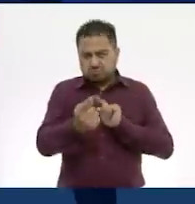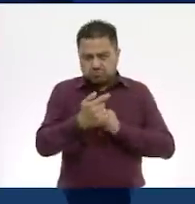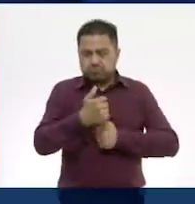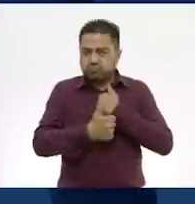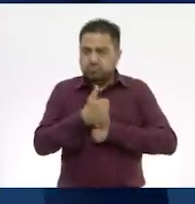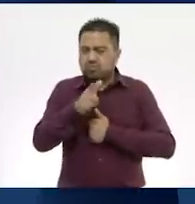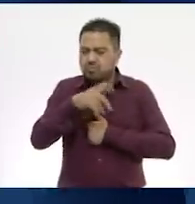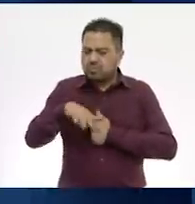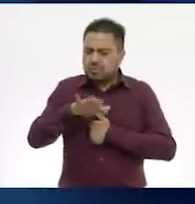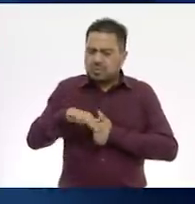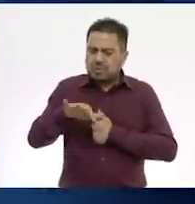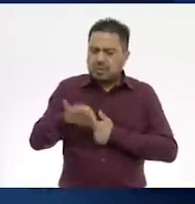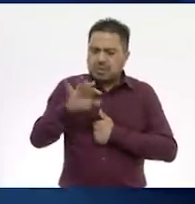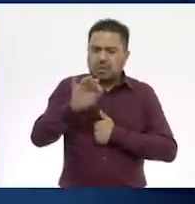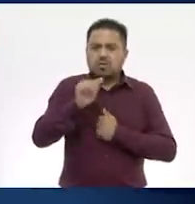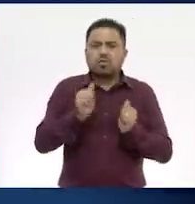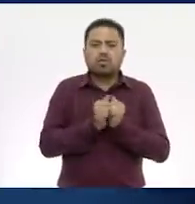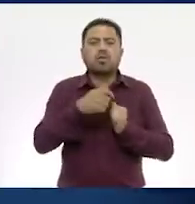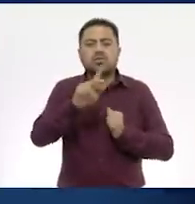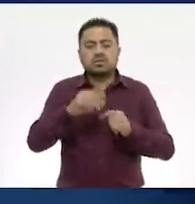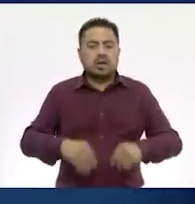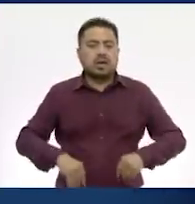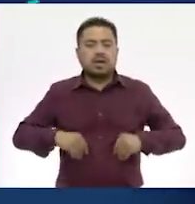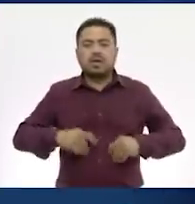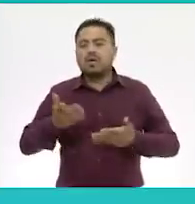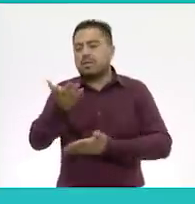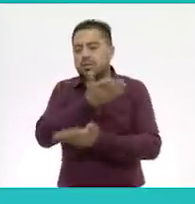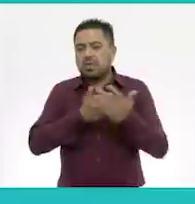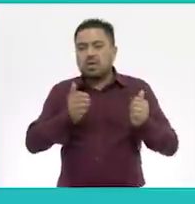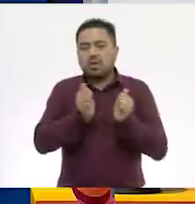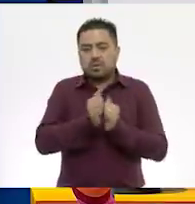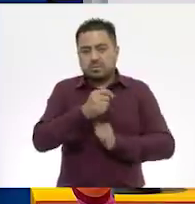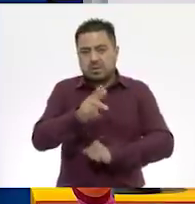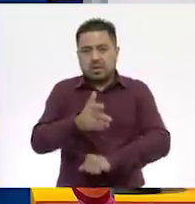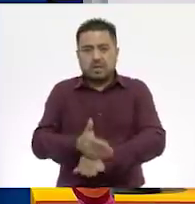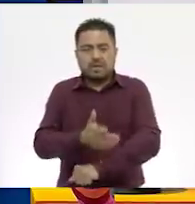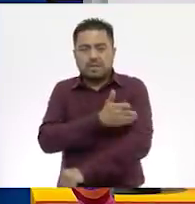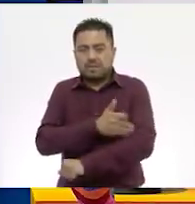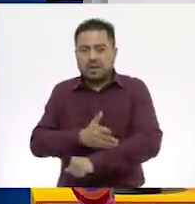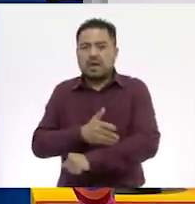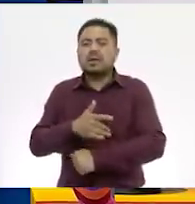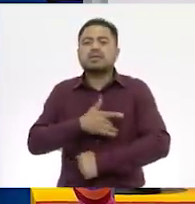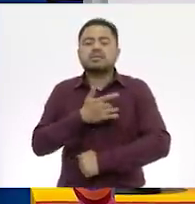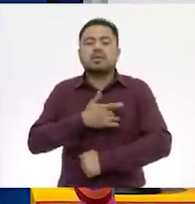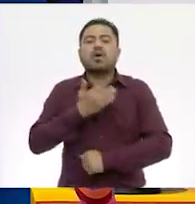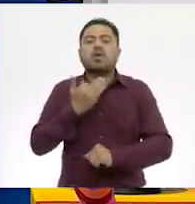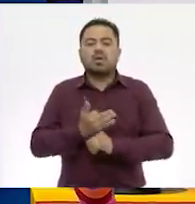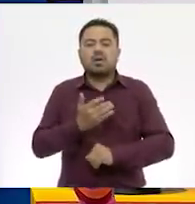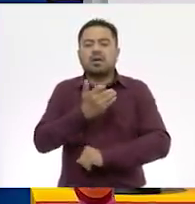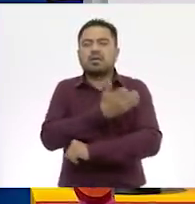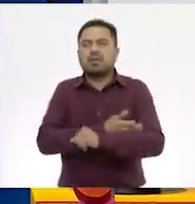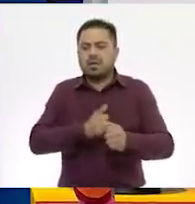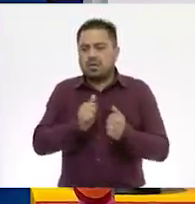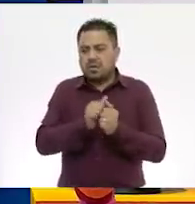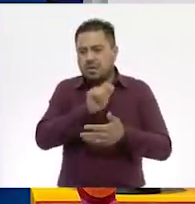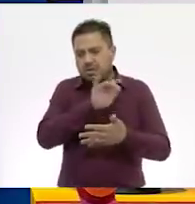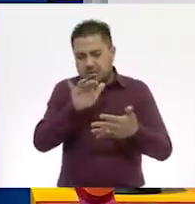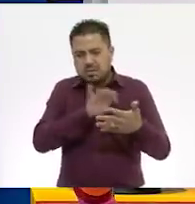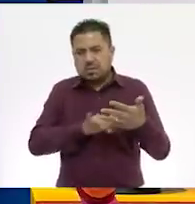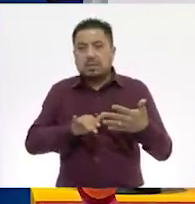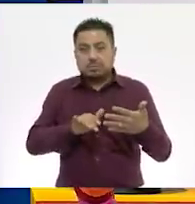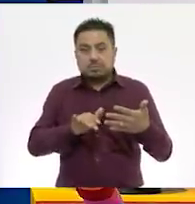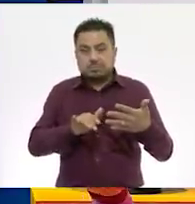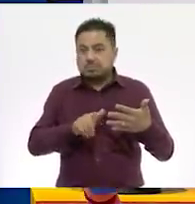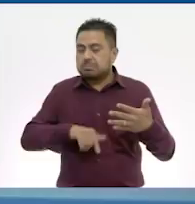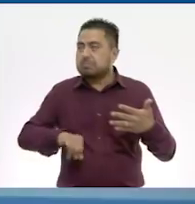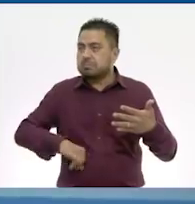una fábula que tenga que ver con su vida y la compartan con su familia. ¿Qué les parecería una tarde de lecturas?